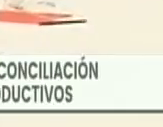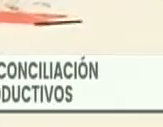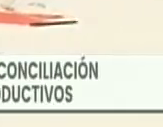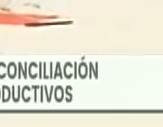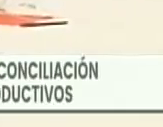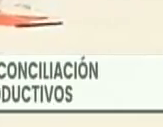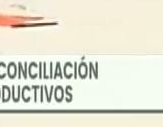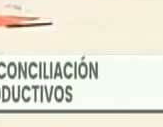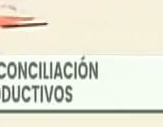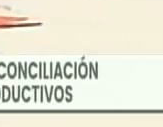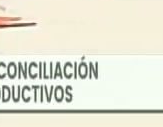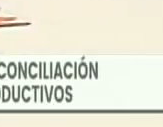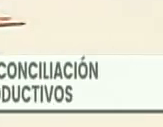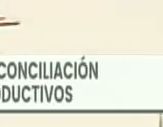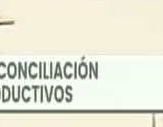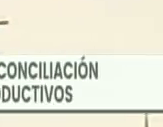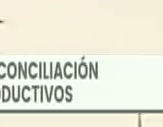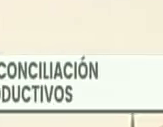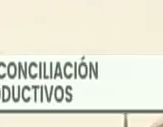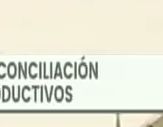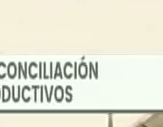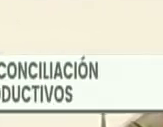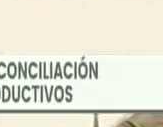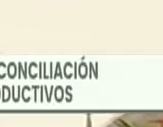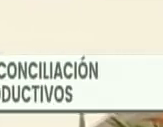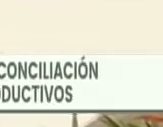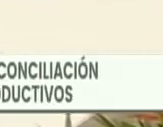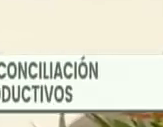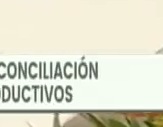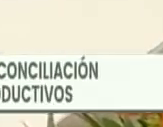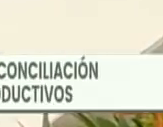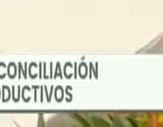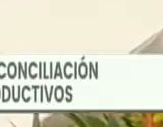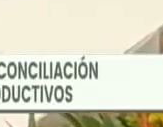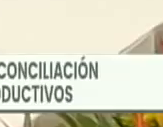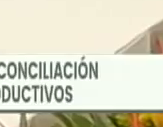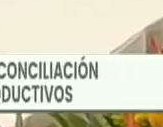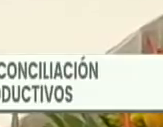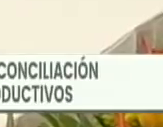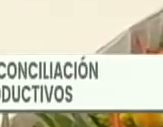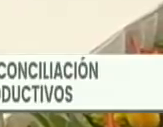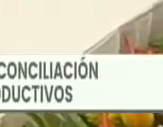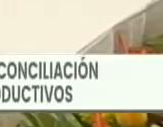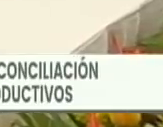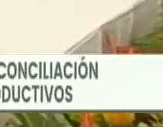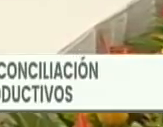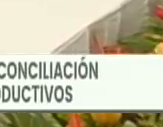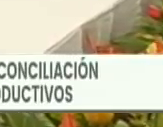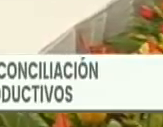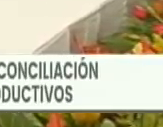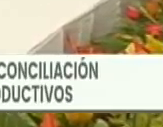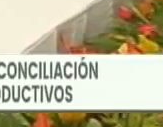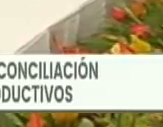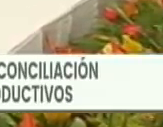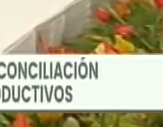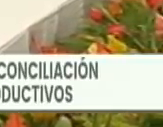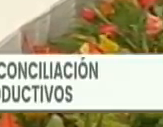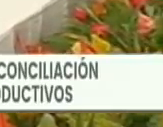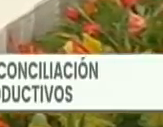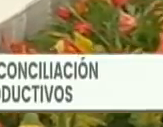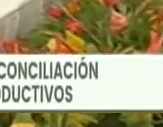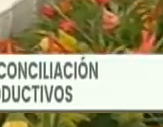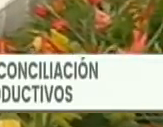presentar una opción de gobierno para recuperar a carabobo porque carabobo no ha